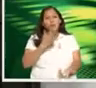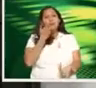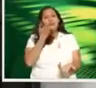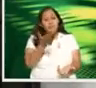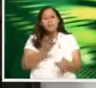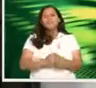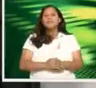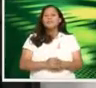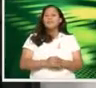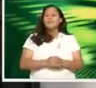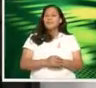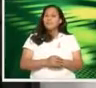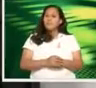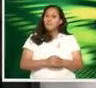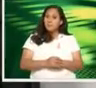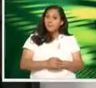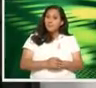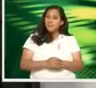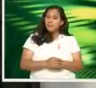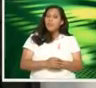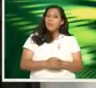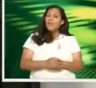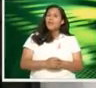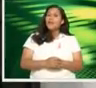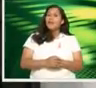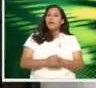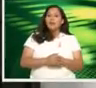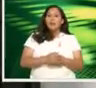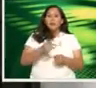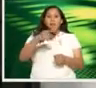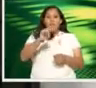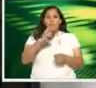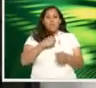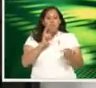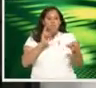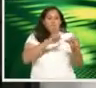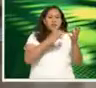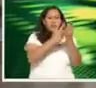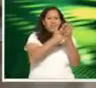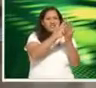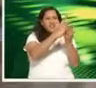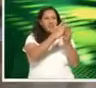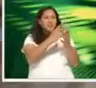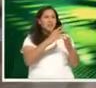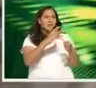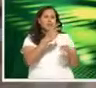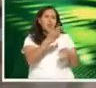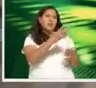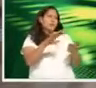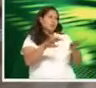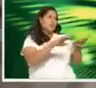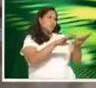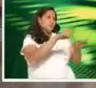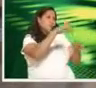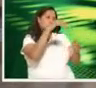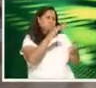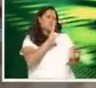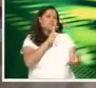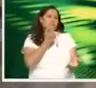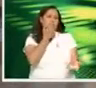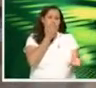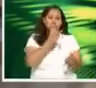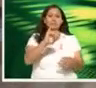ser, ¿no? Pero sin embargo, no caer en esos extremos, ¿no? Que al final, luego, todo extremo, todo exceso es completamente malo y erróneo. El